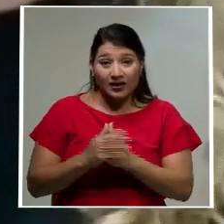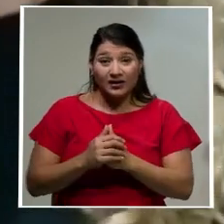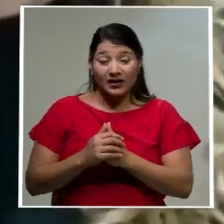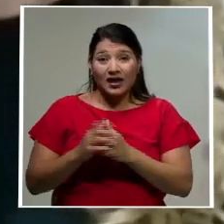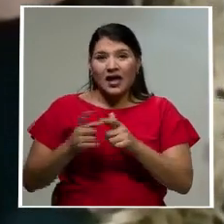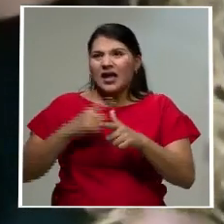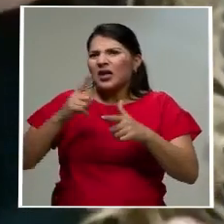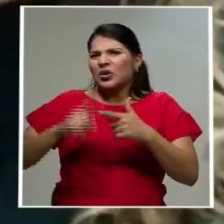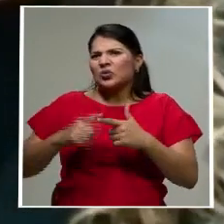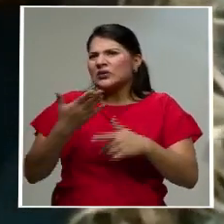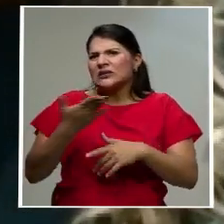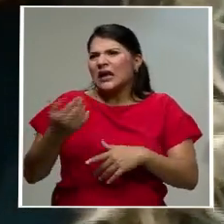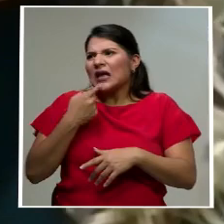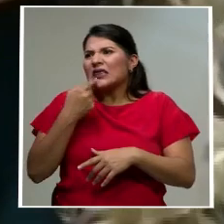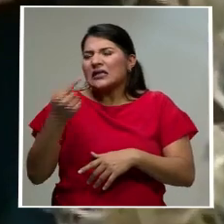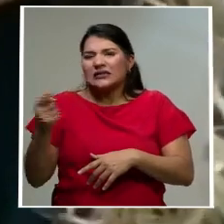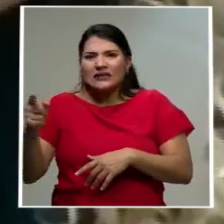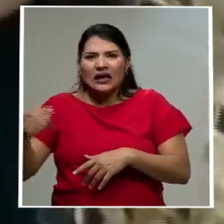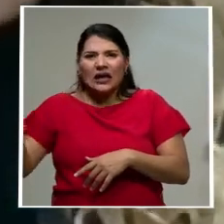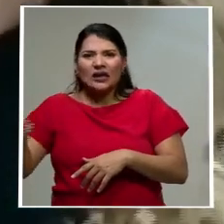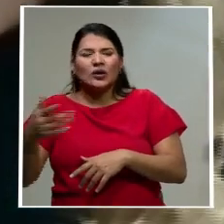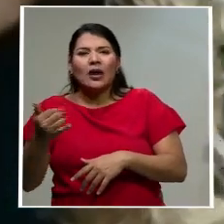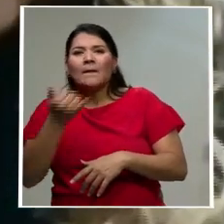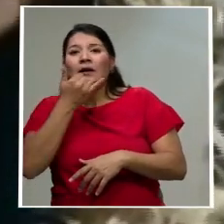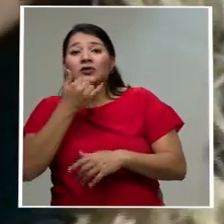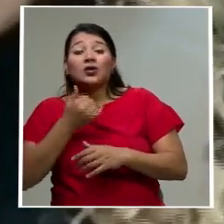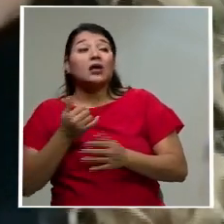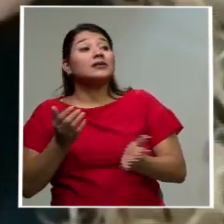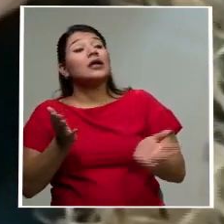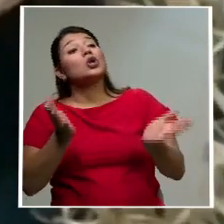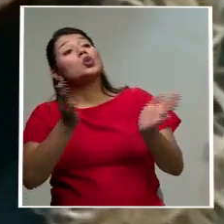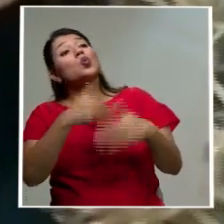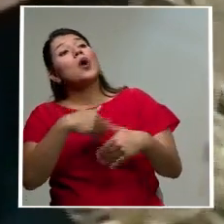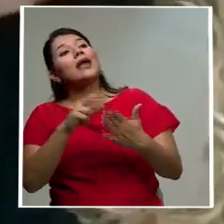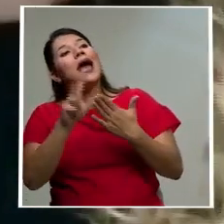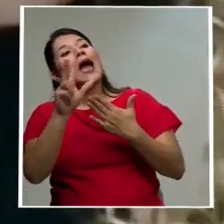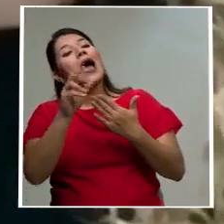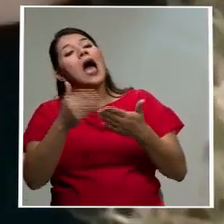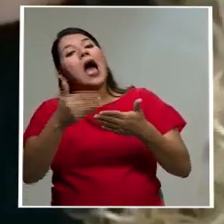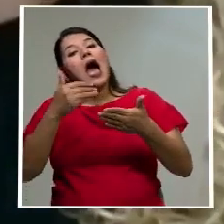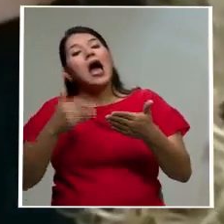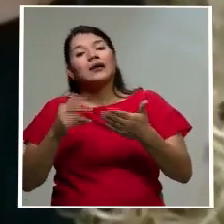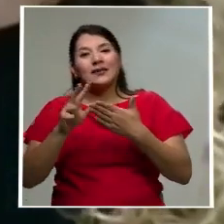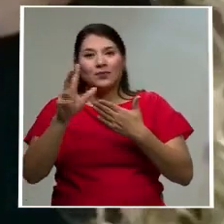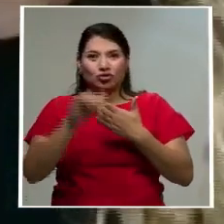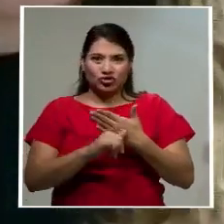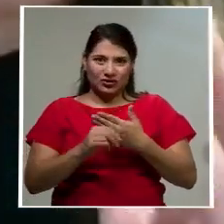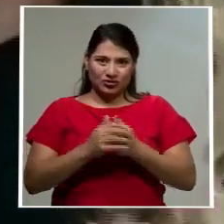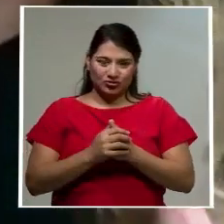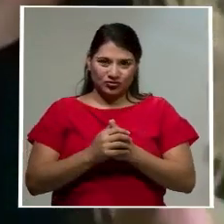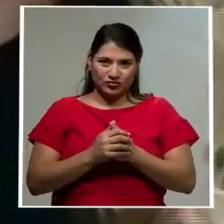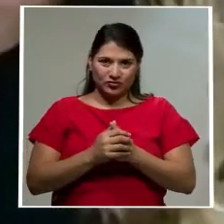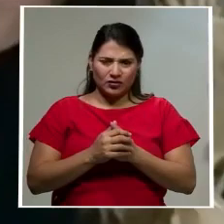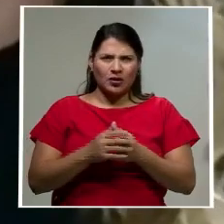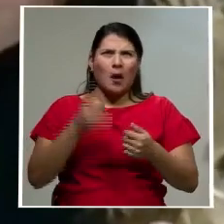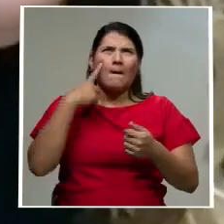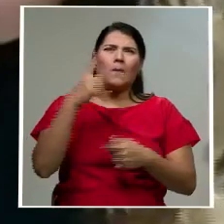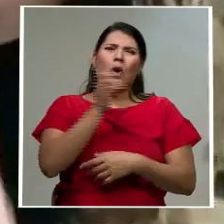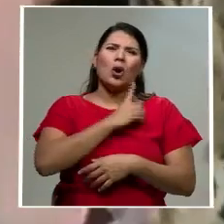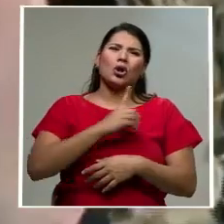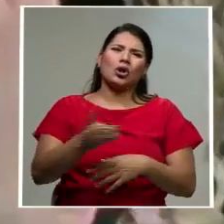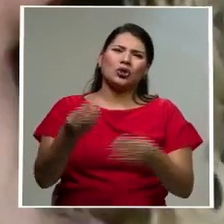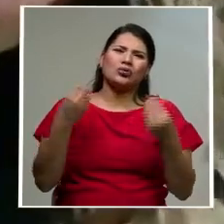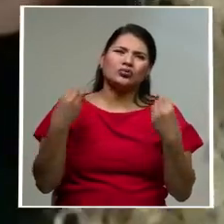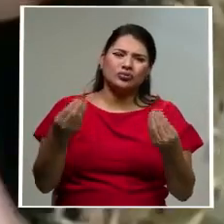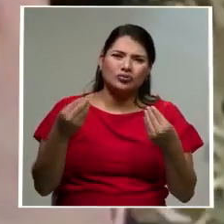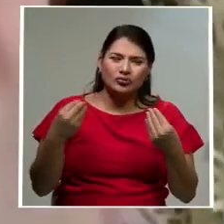ellos escudado? Ay, es que no habían anteproyectos para cuando se empezaron a construir. Por Dios,